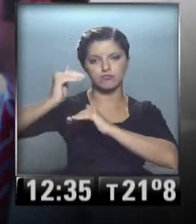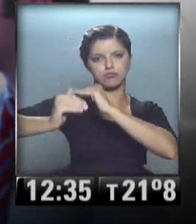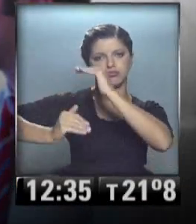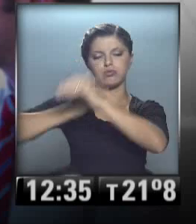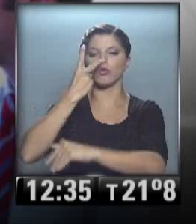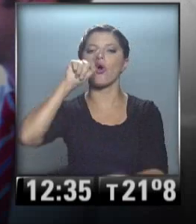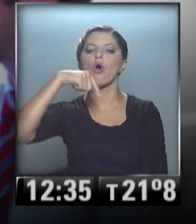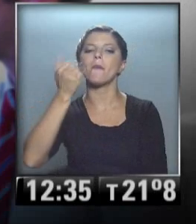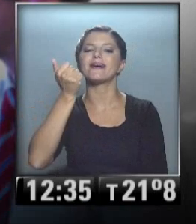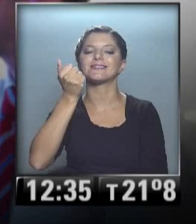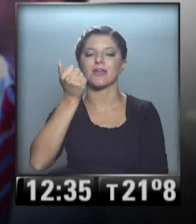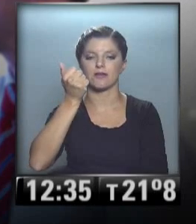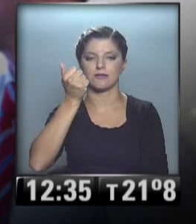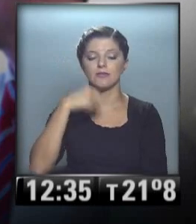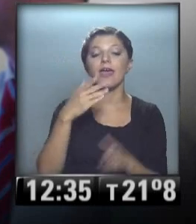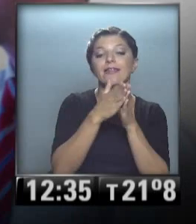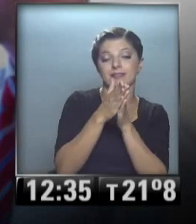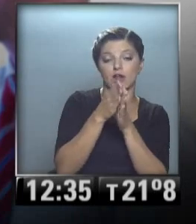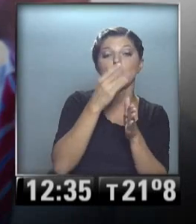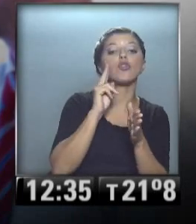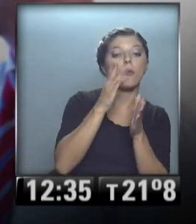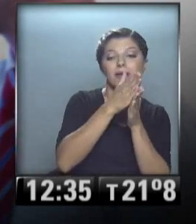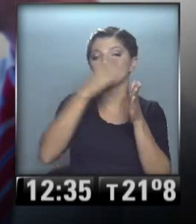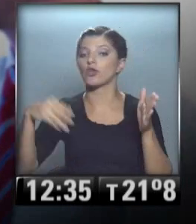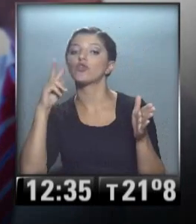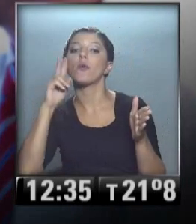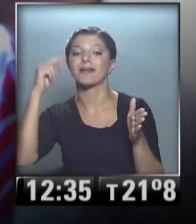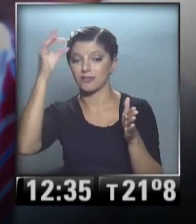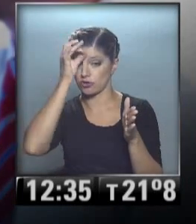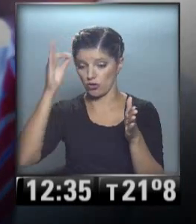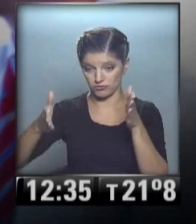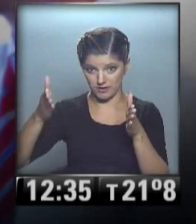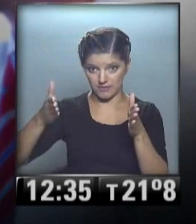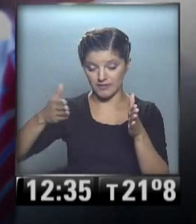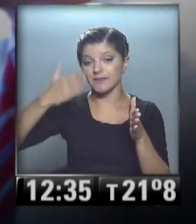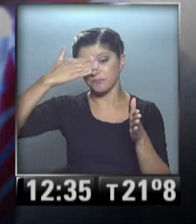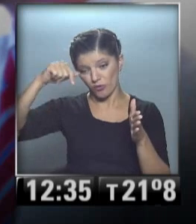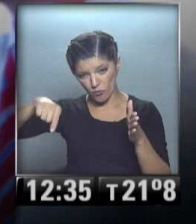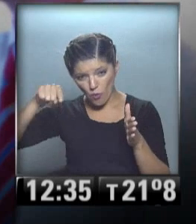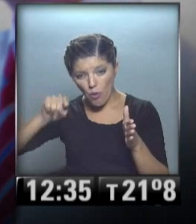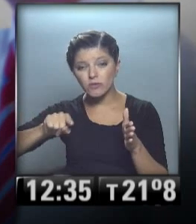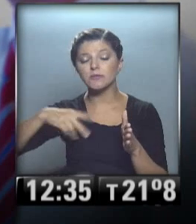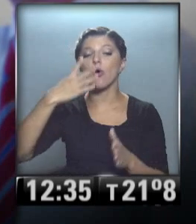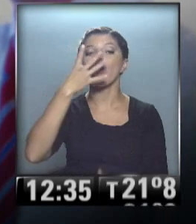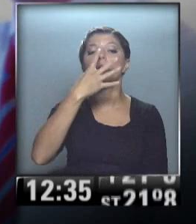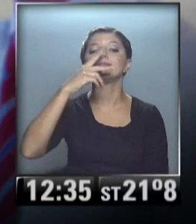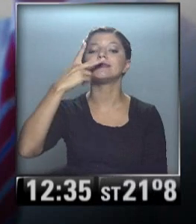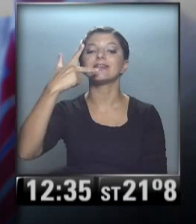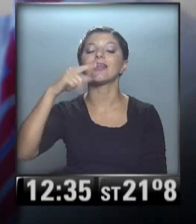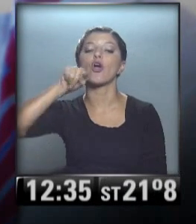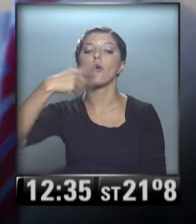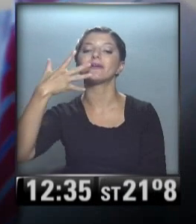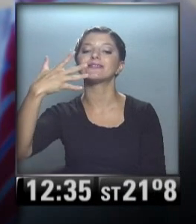2,6 veces entre 2000 y 2012, alcanzando en este último año la cifra de 43,5 billones